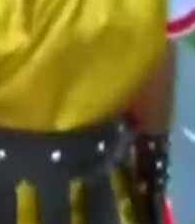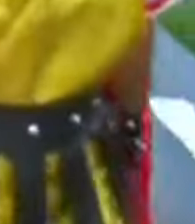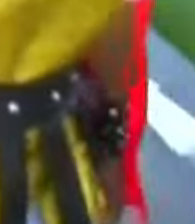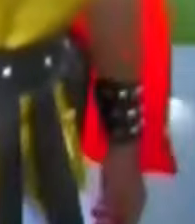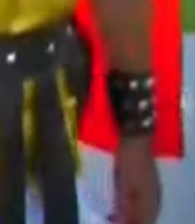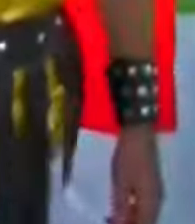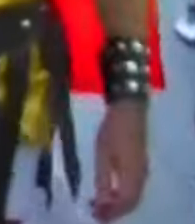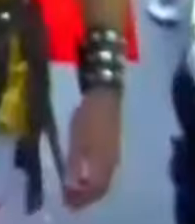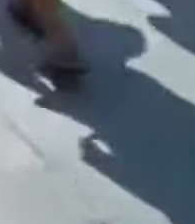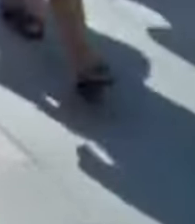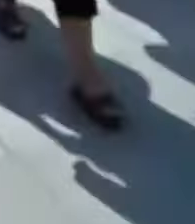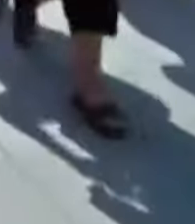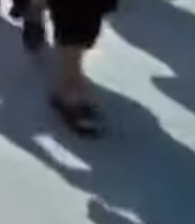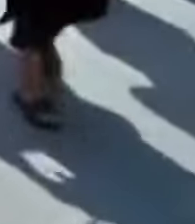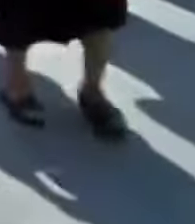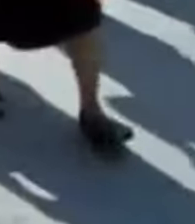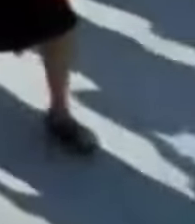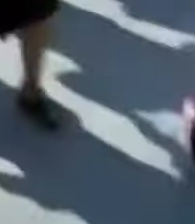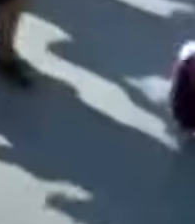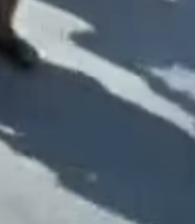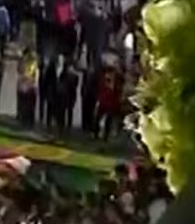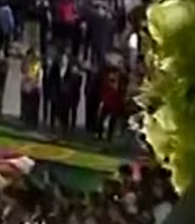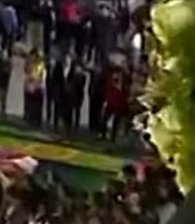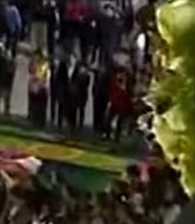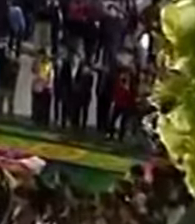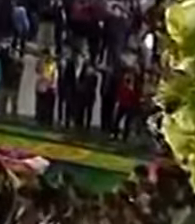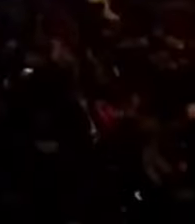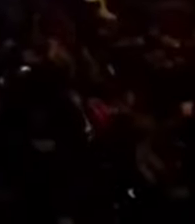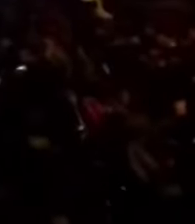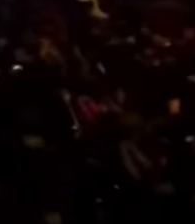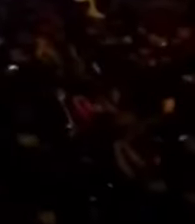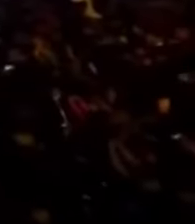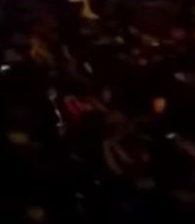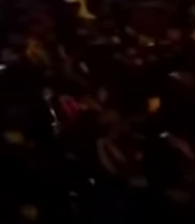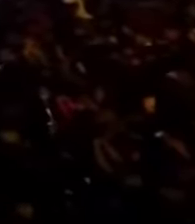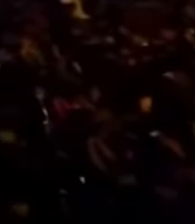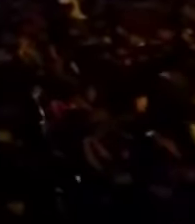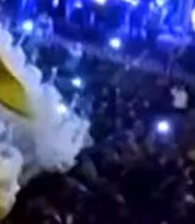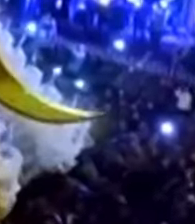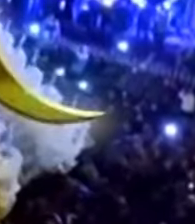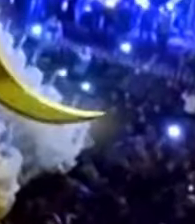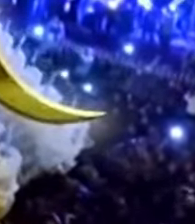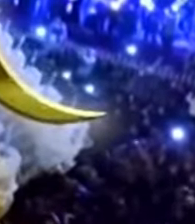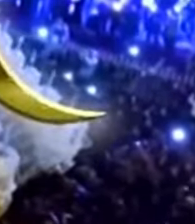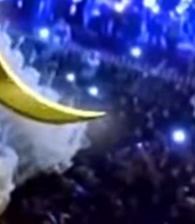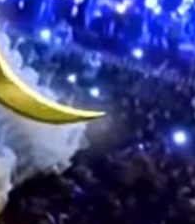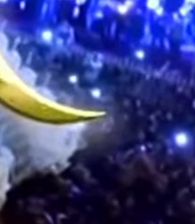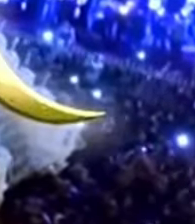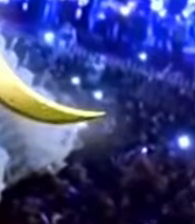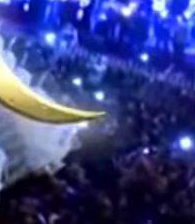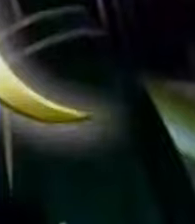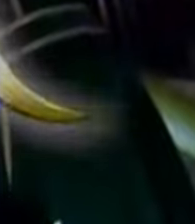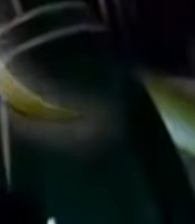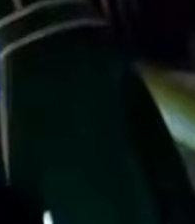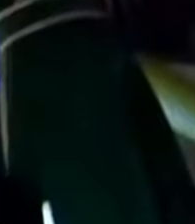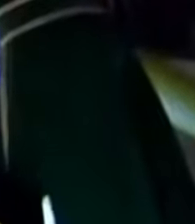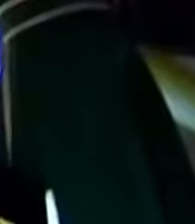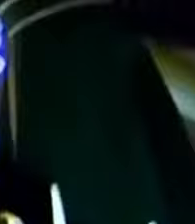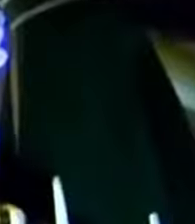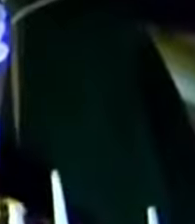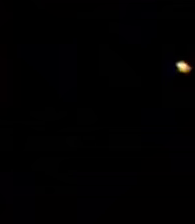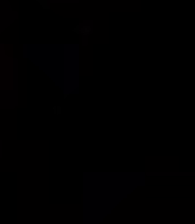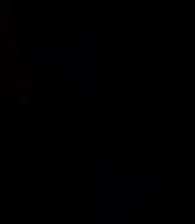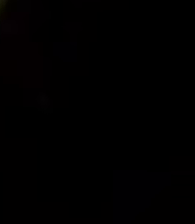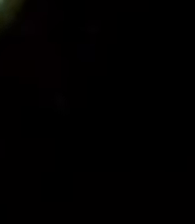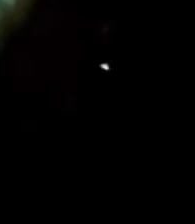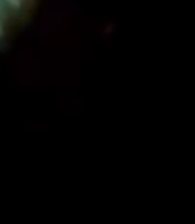principales manifestaciones de fe y devoción. Celebra con nosotros la Semana Santa de Ayacucho,